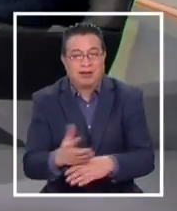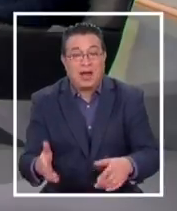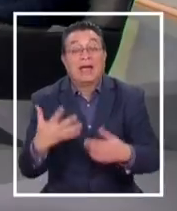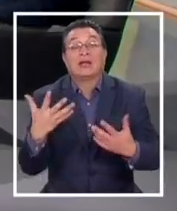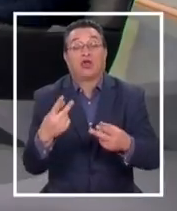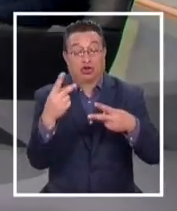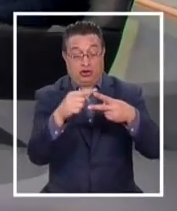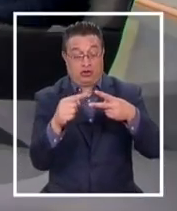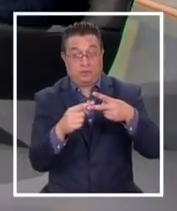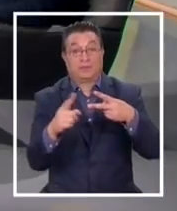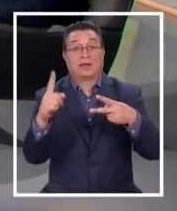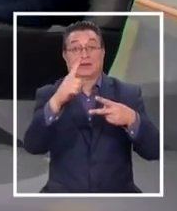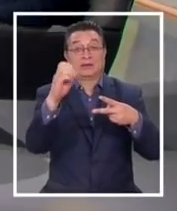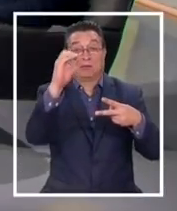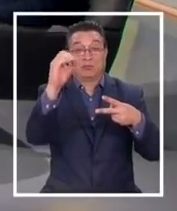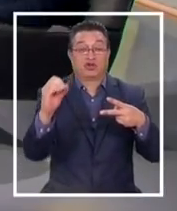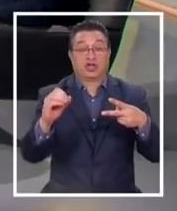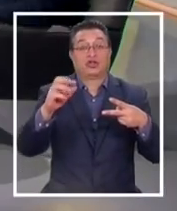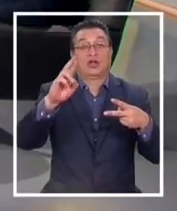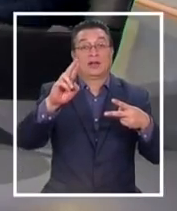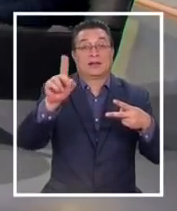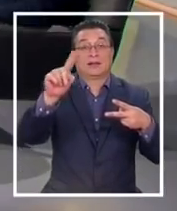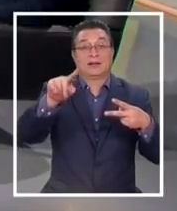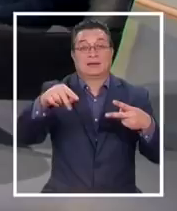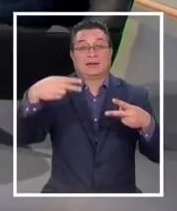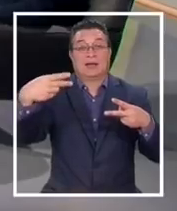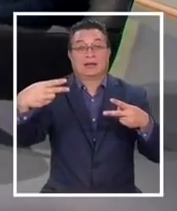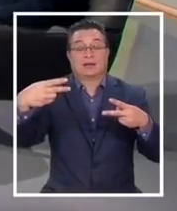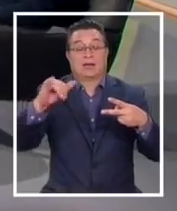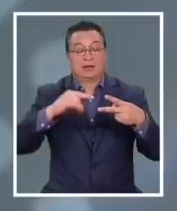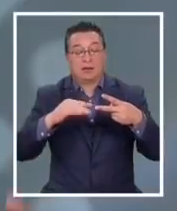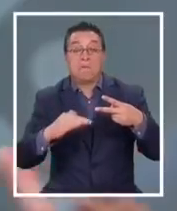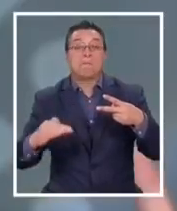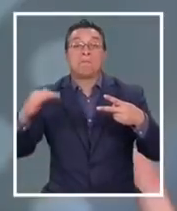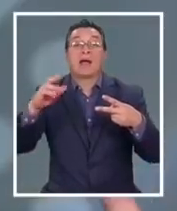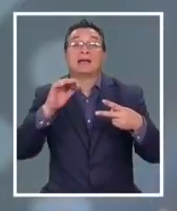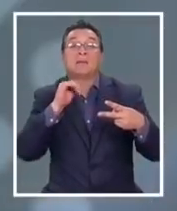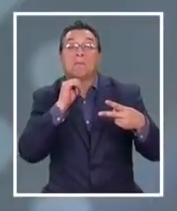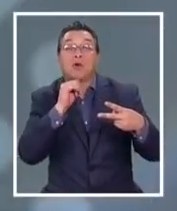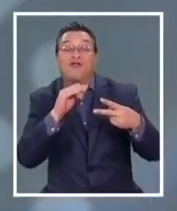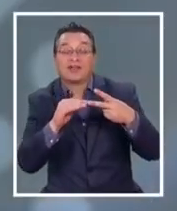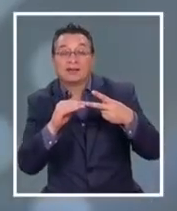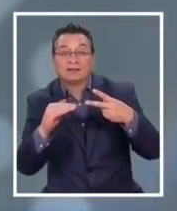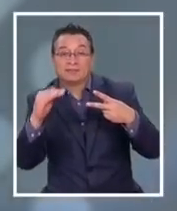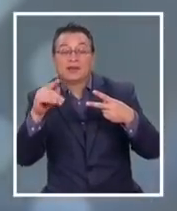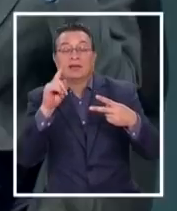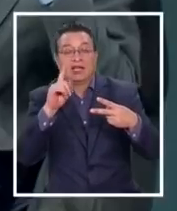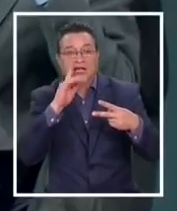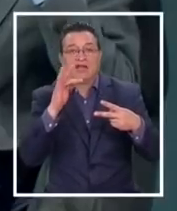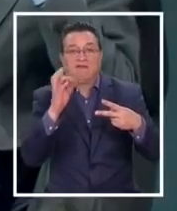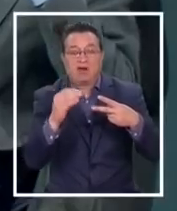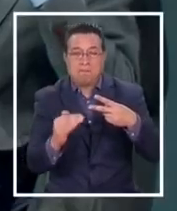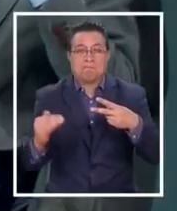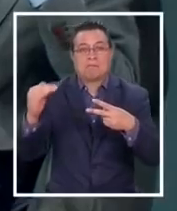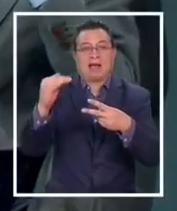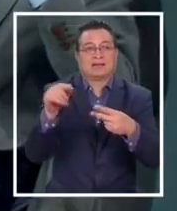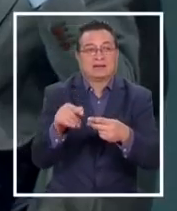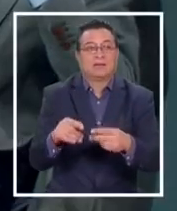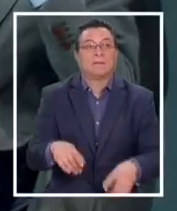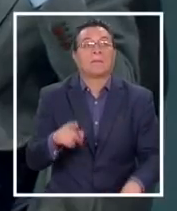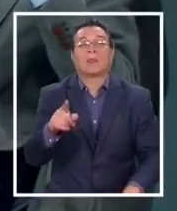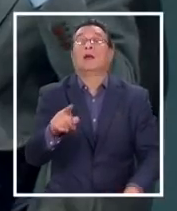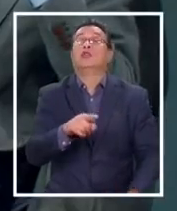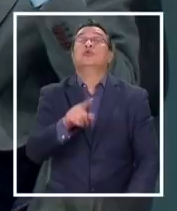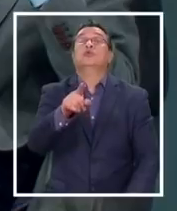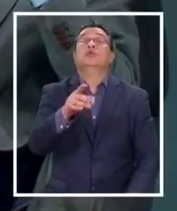requisitos? 100% al registro social de hogares y por sobre la línea de la pobreza, que es más que el IFE. Diputado Undurraga, ¿qué distancia